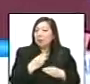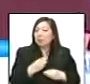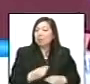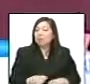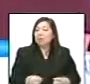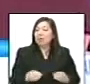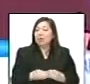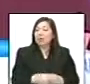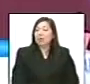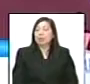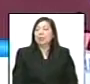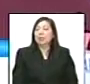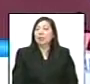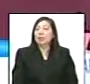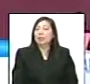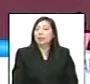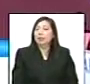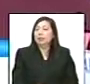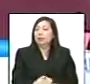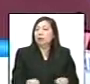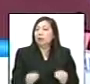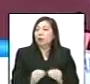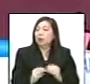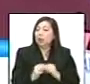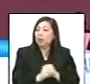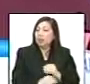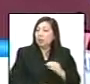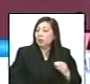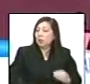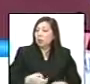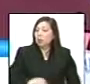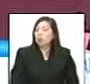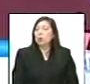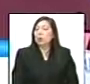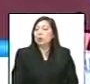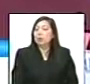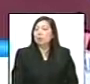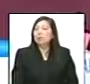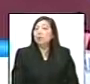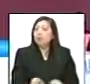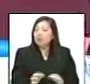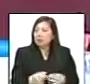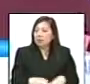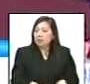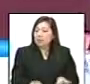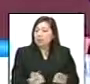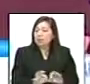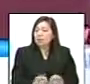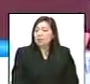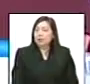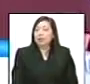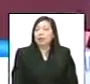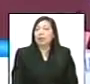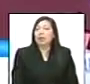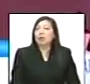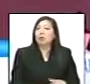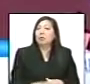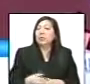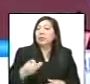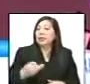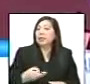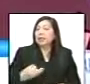la que conformarían la Junta Nacional de Justicia y sería importante que la Comisión